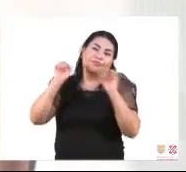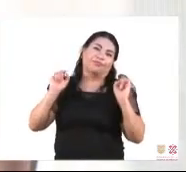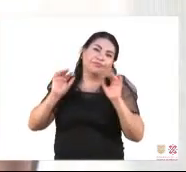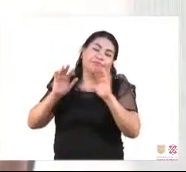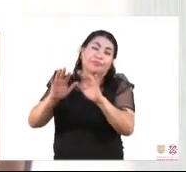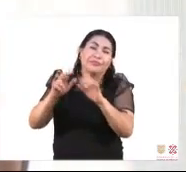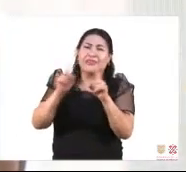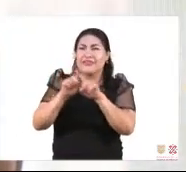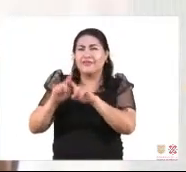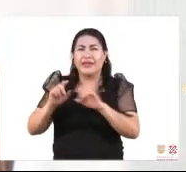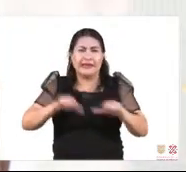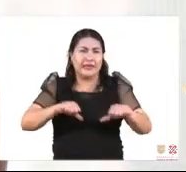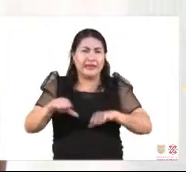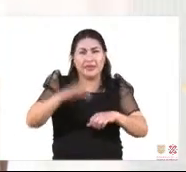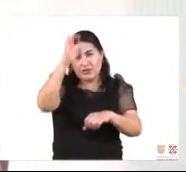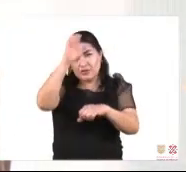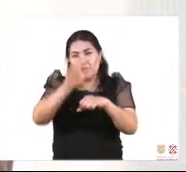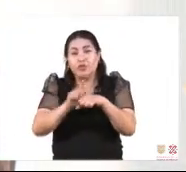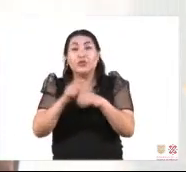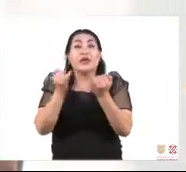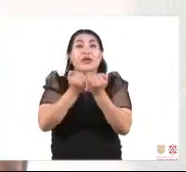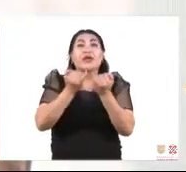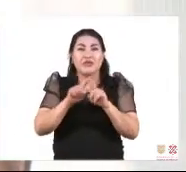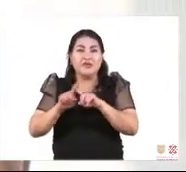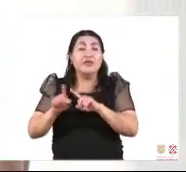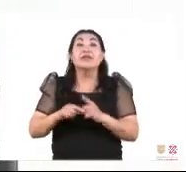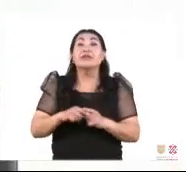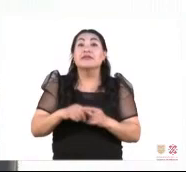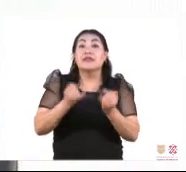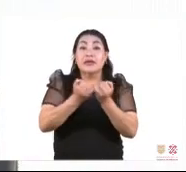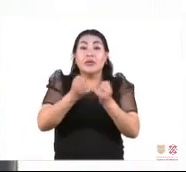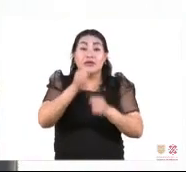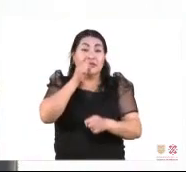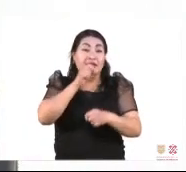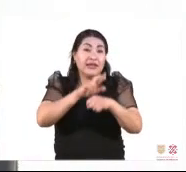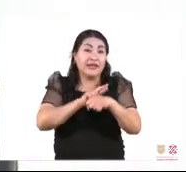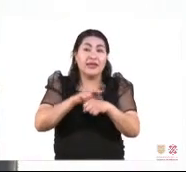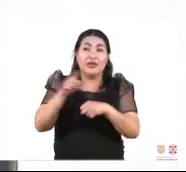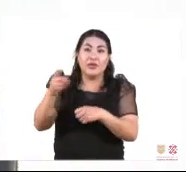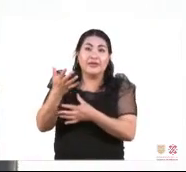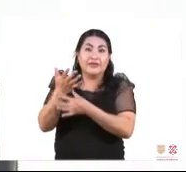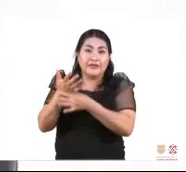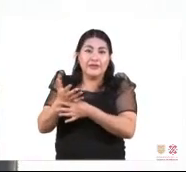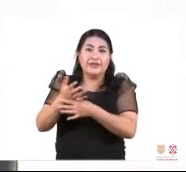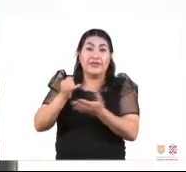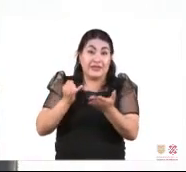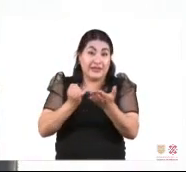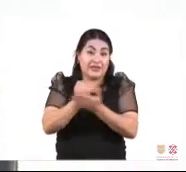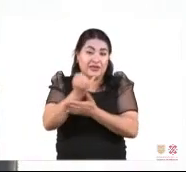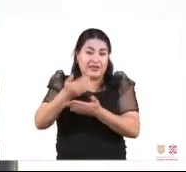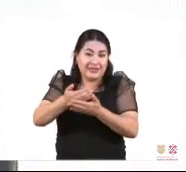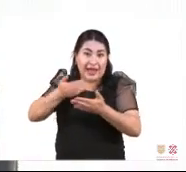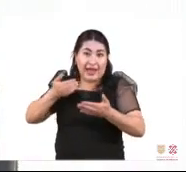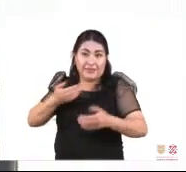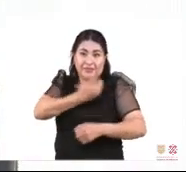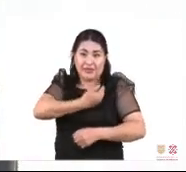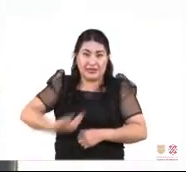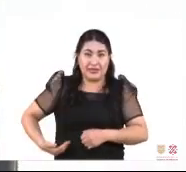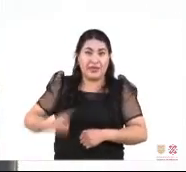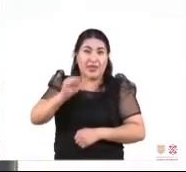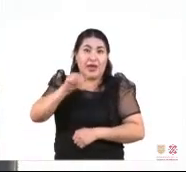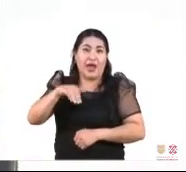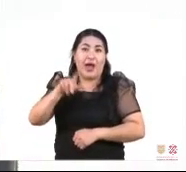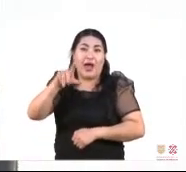hemos conquistado también la industria audiovisual. Las decisiones tomadas por el presidente Andrés Manuel López